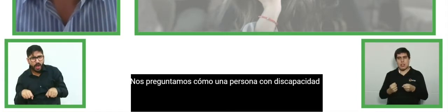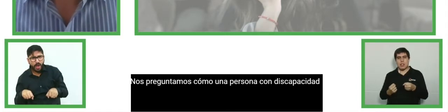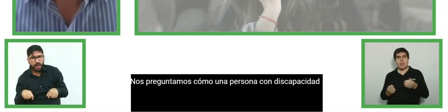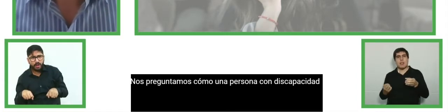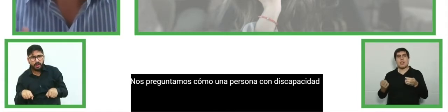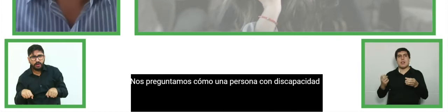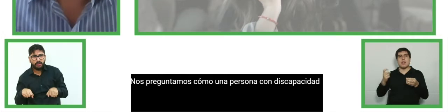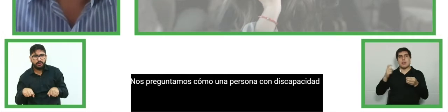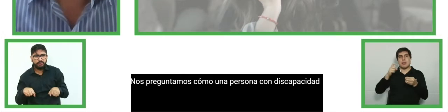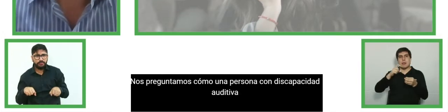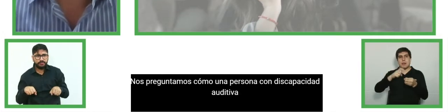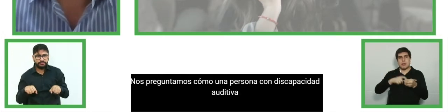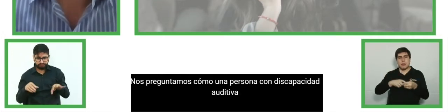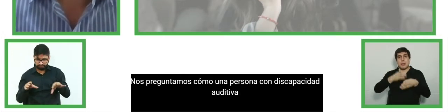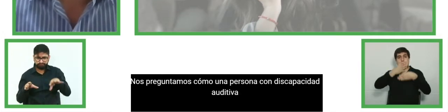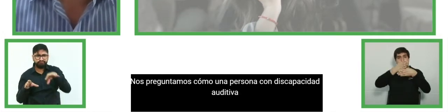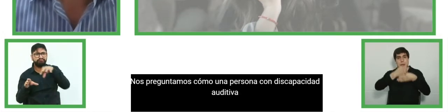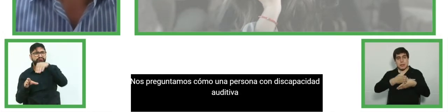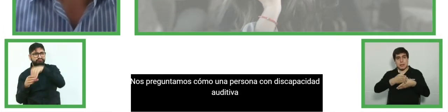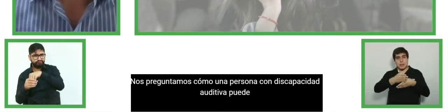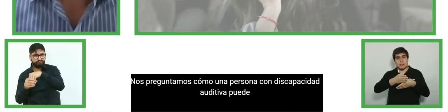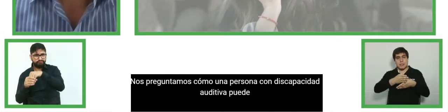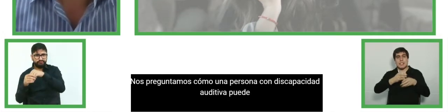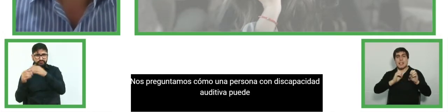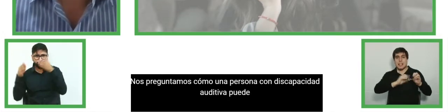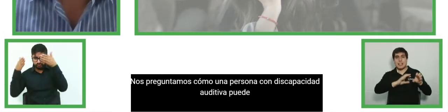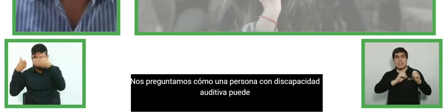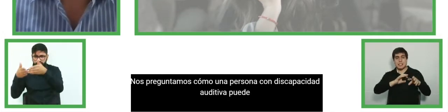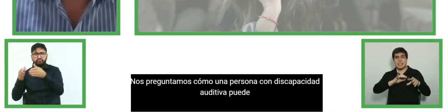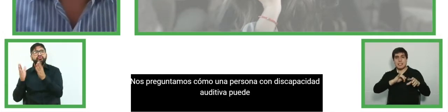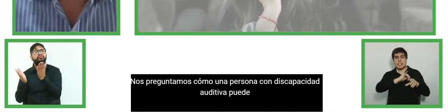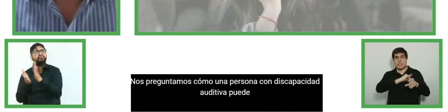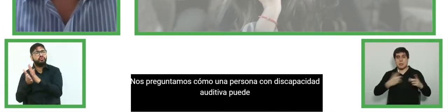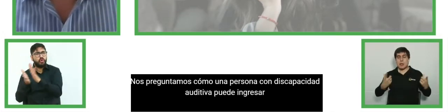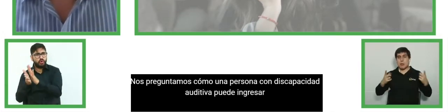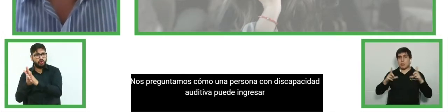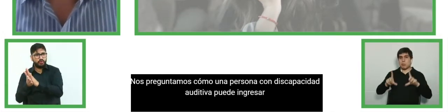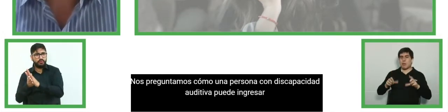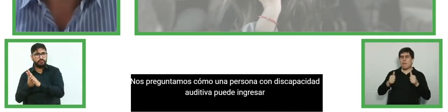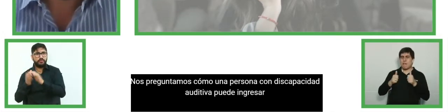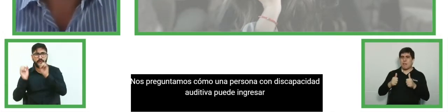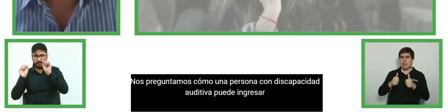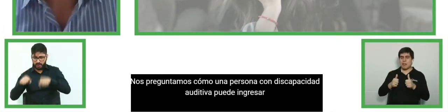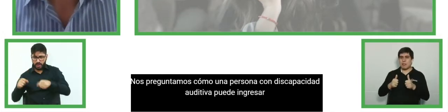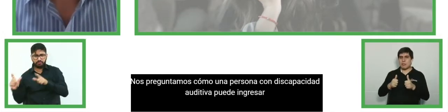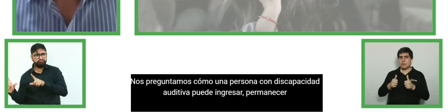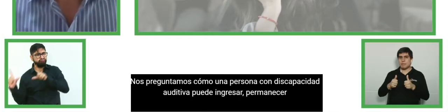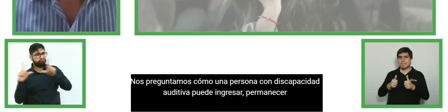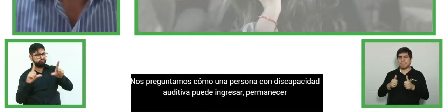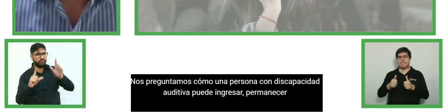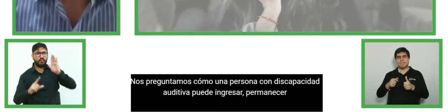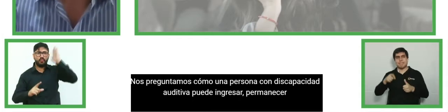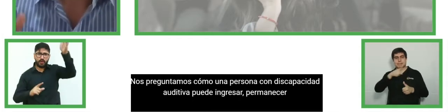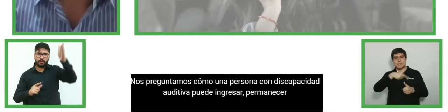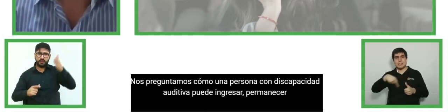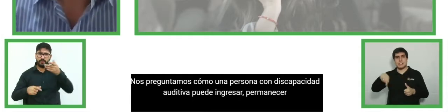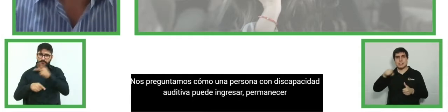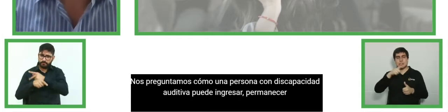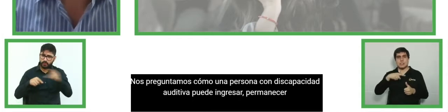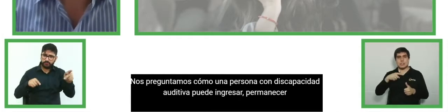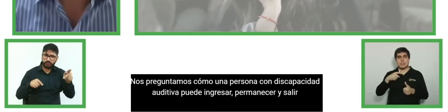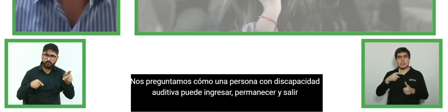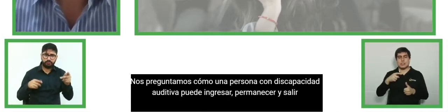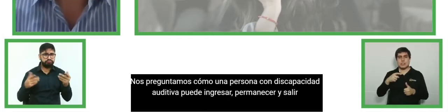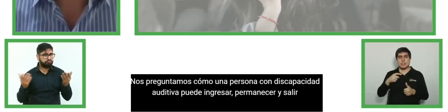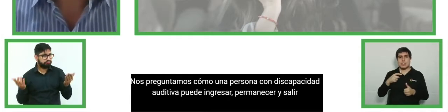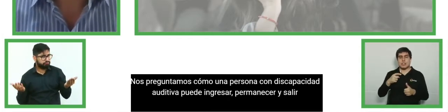permanecer y salir de la educación? Empezamos, este problema lo vimos muy de cerca, lo evidenciamos